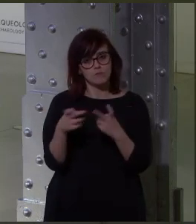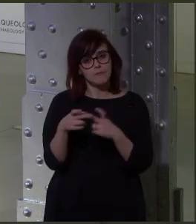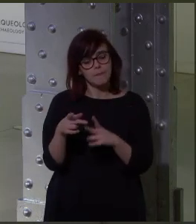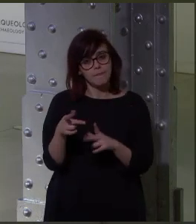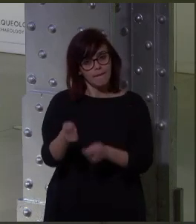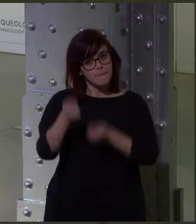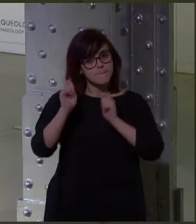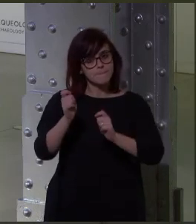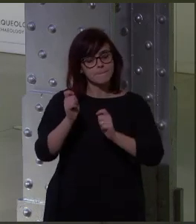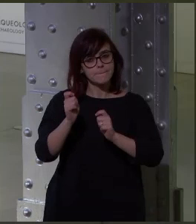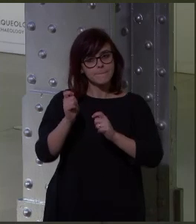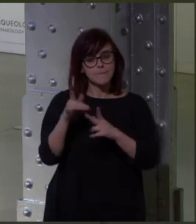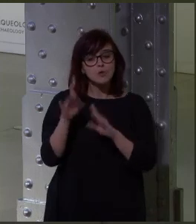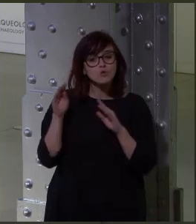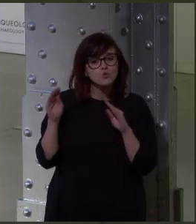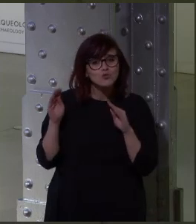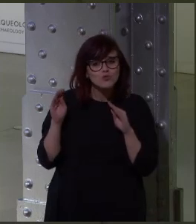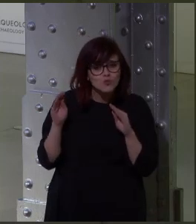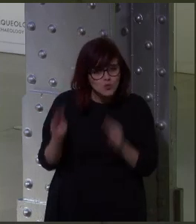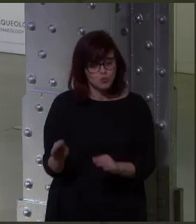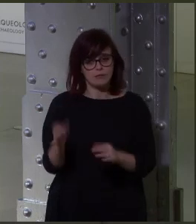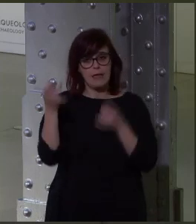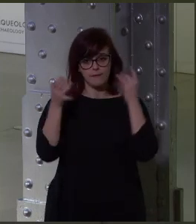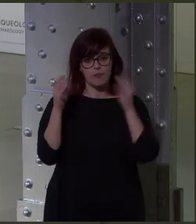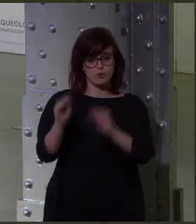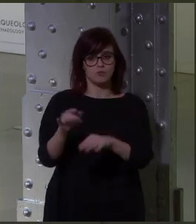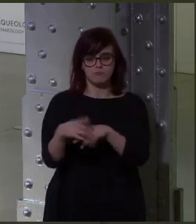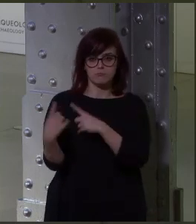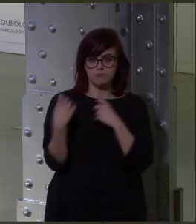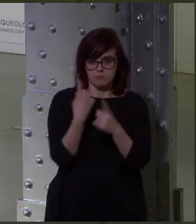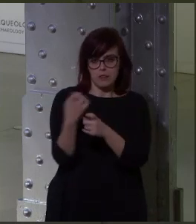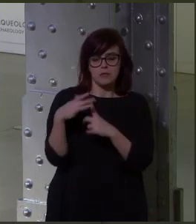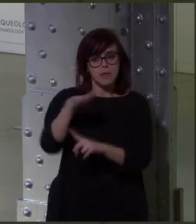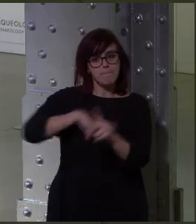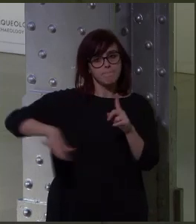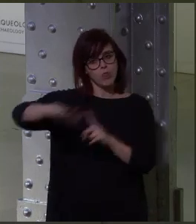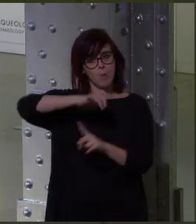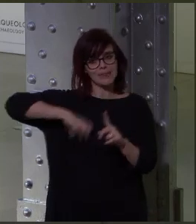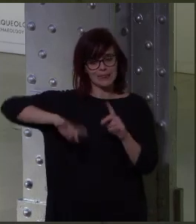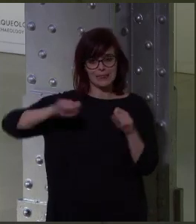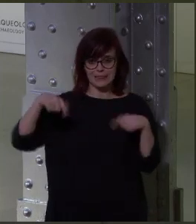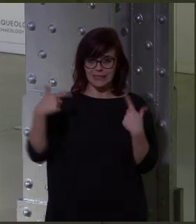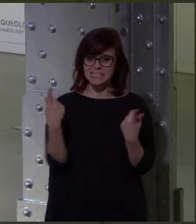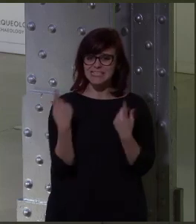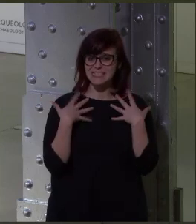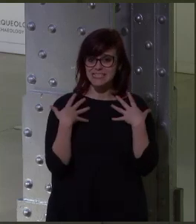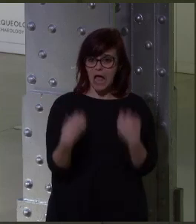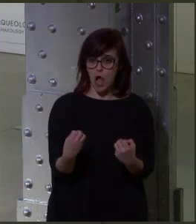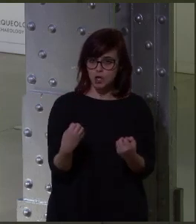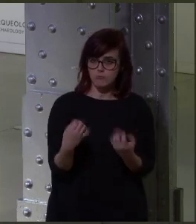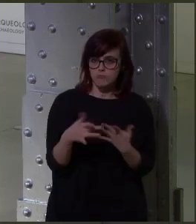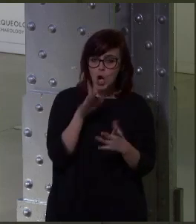reconoce que su actividad depende fundamentalmente de un medio ambiente sano. Probablemente es una de las pocas actividades